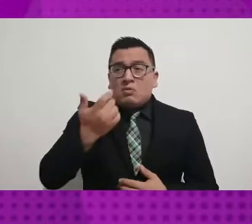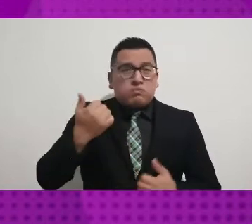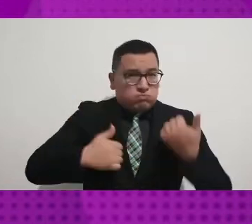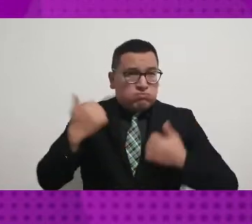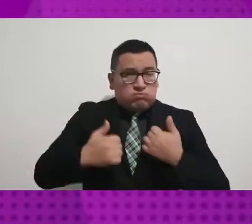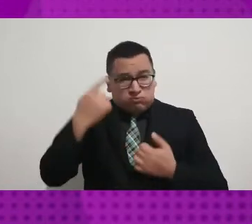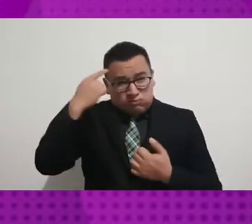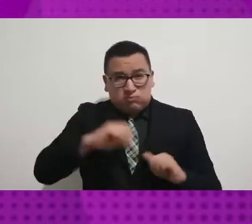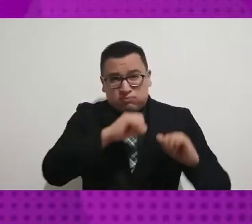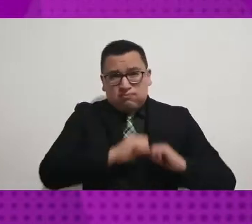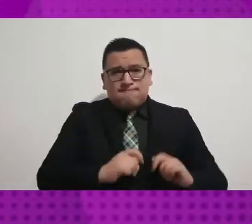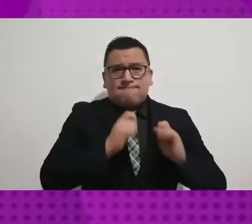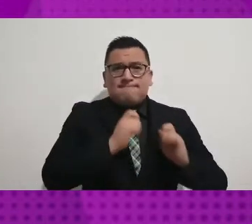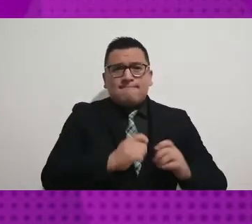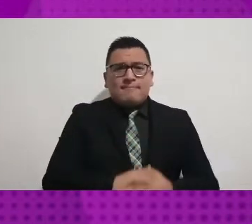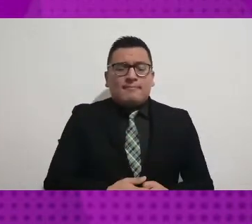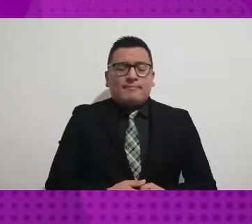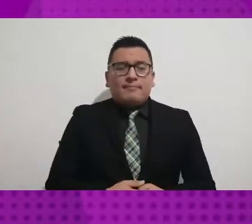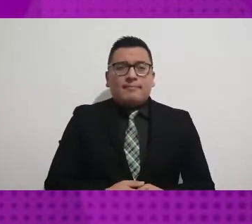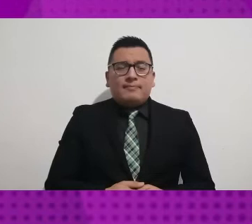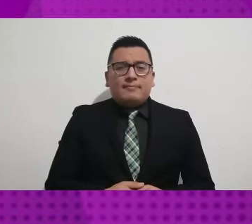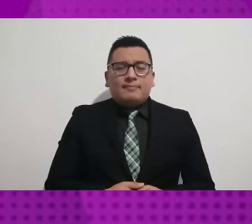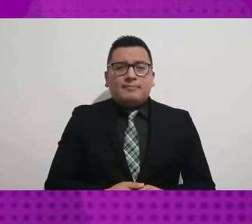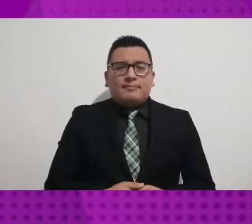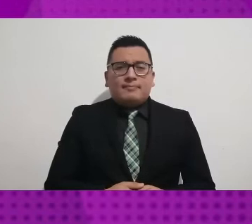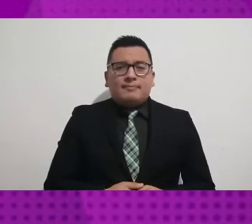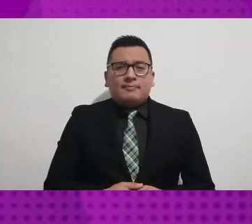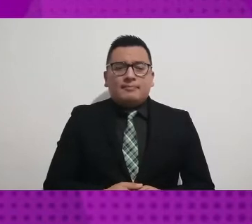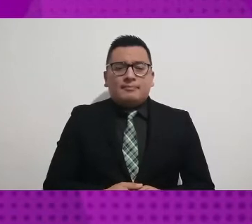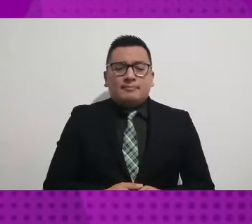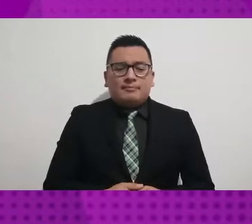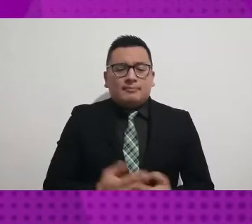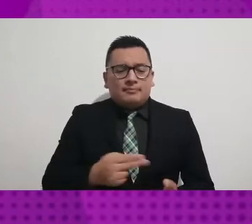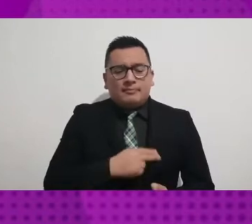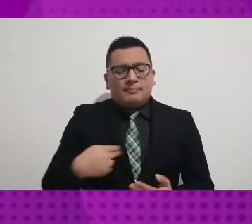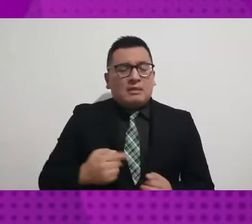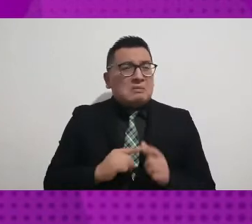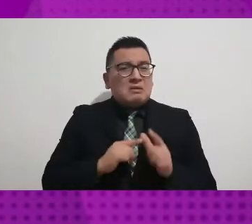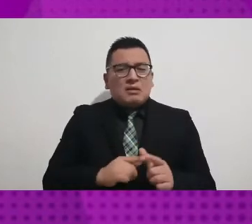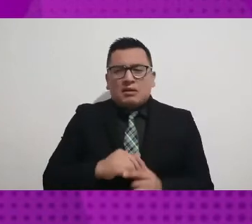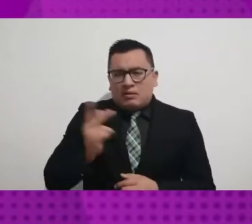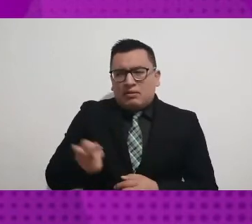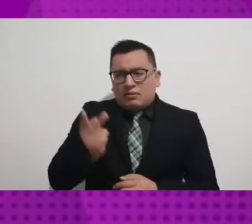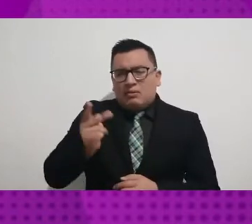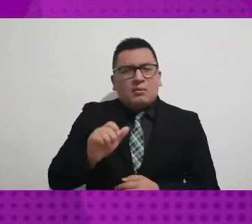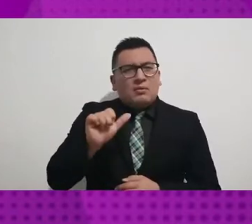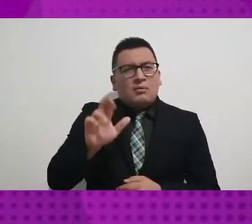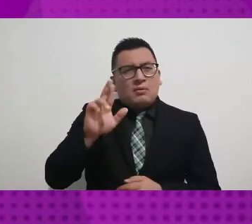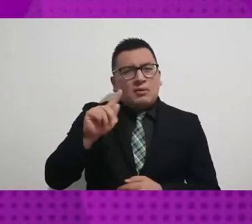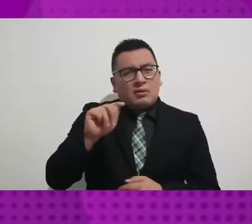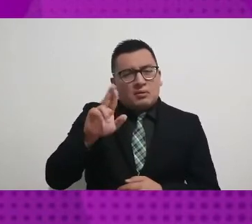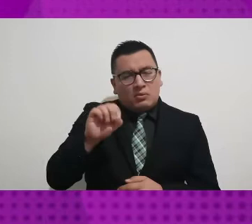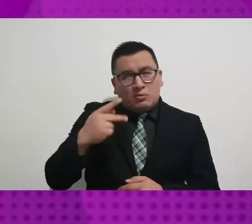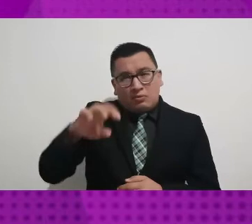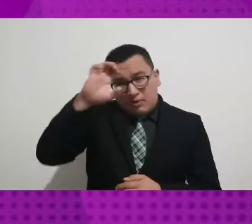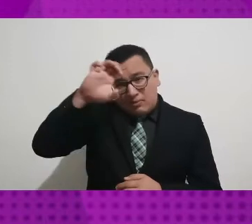ciudadanos contender a una posición de elección popular. Y para continuar, Arturo, yo quisiera